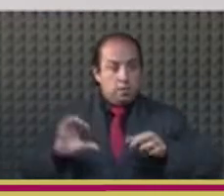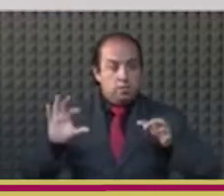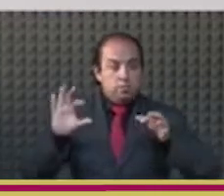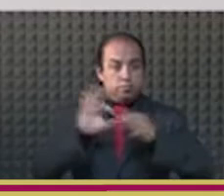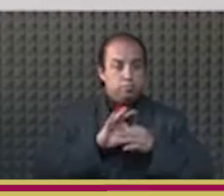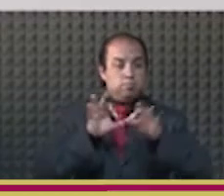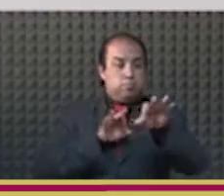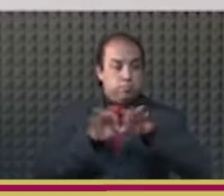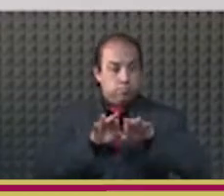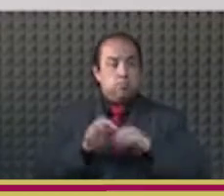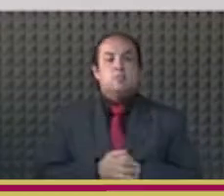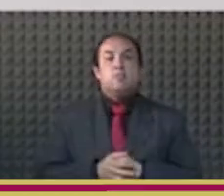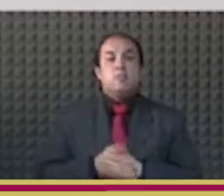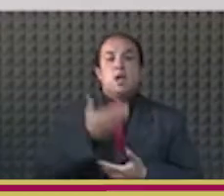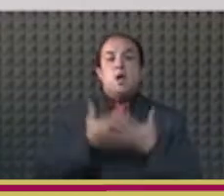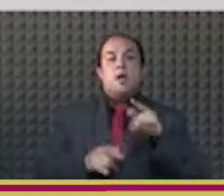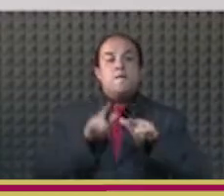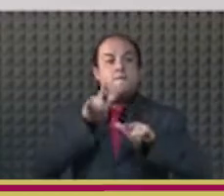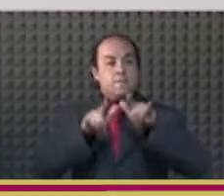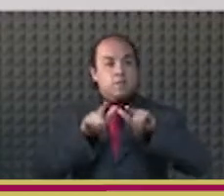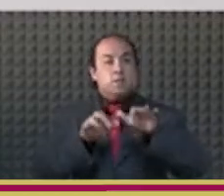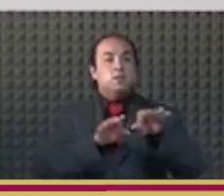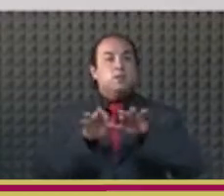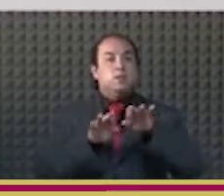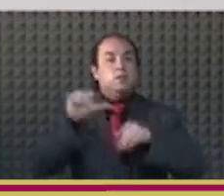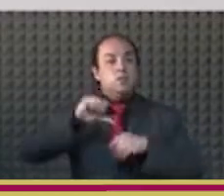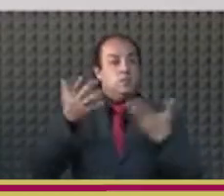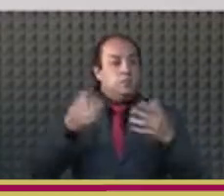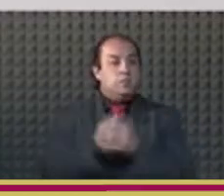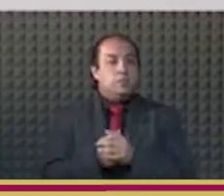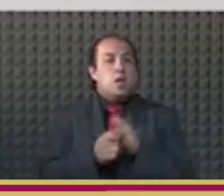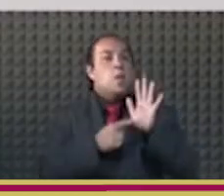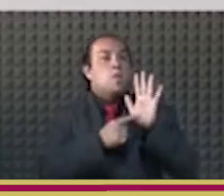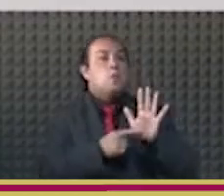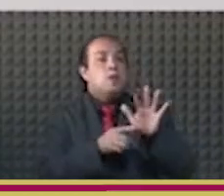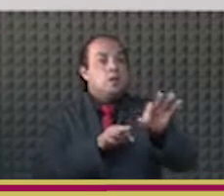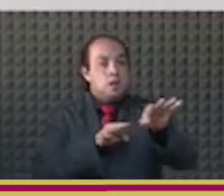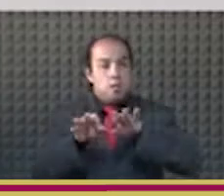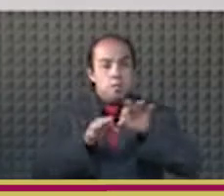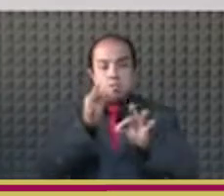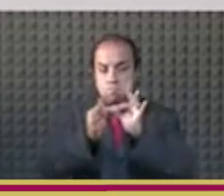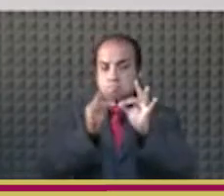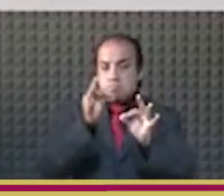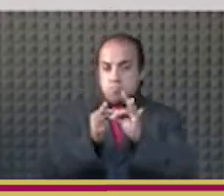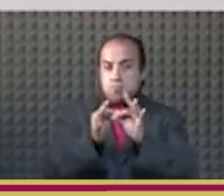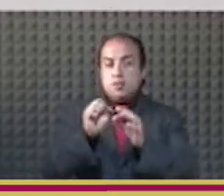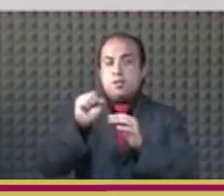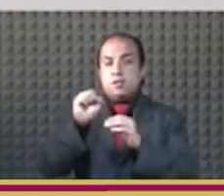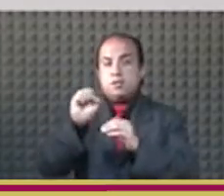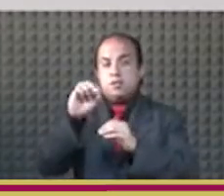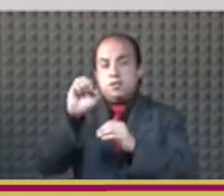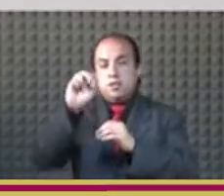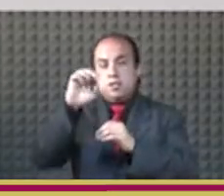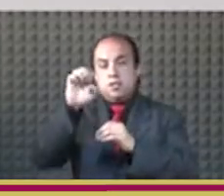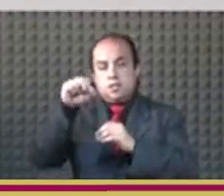laboral. Esta feria de empleo que hoy se está realizando es reflejo del buen trabajo de coordinación con el SNE. Se trata